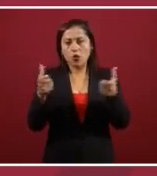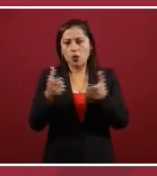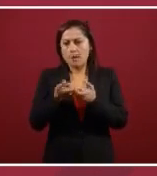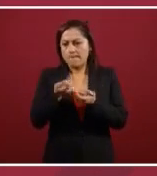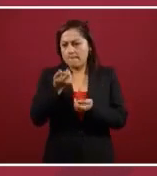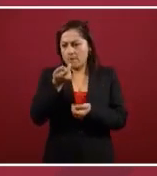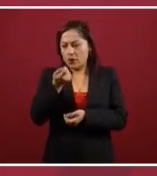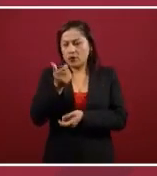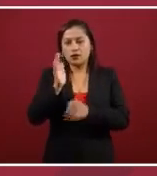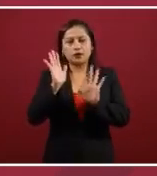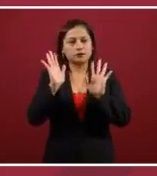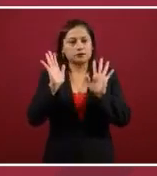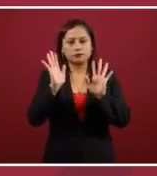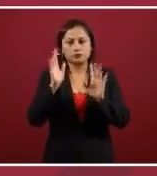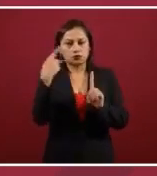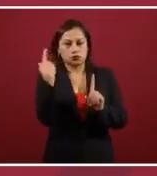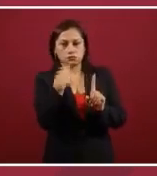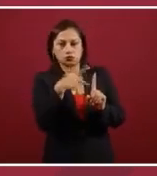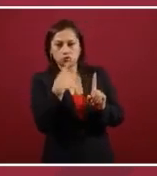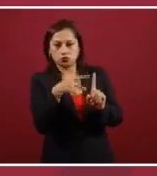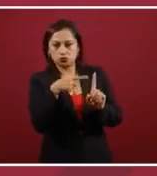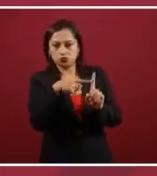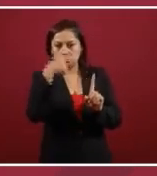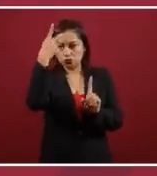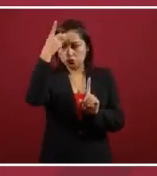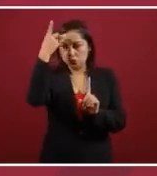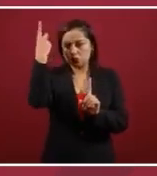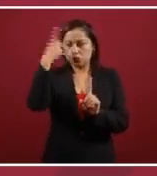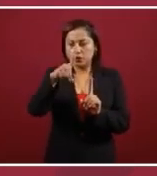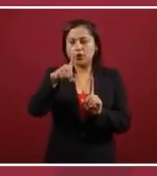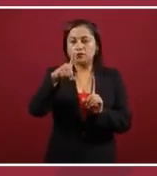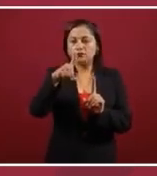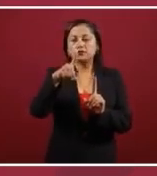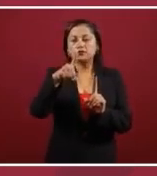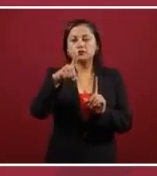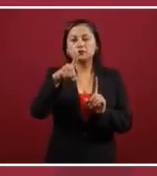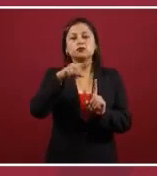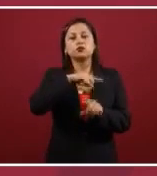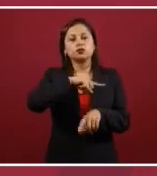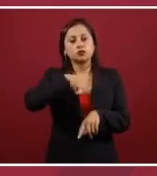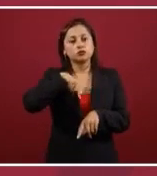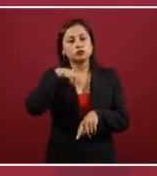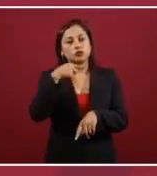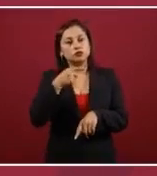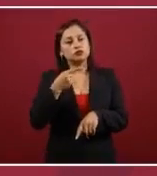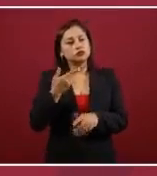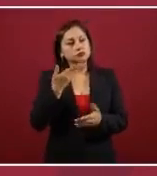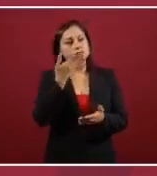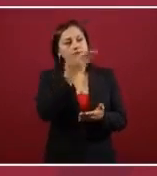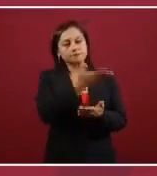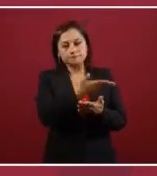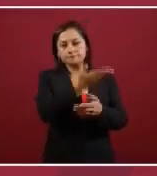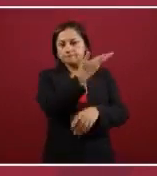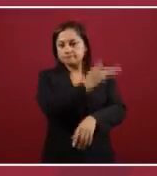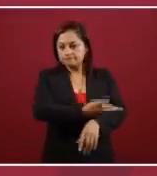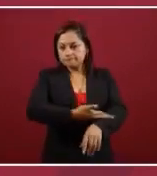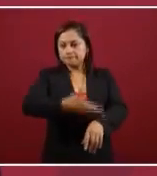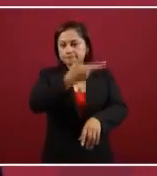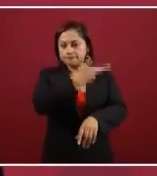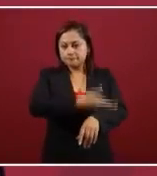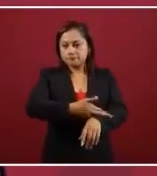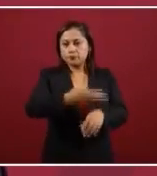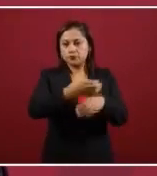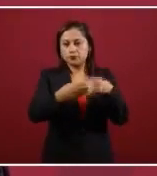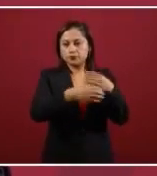de Guzmán Loera, se va a gestionar de que se regrese